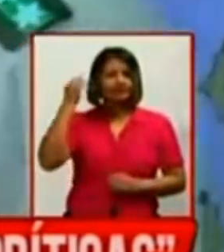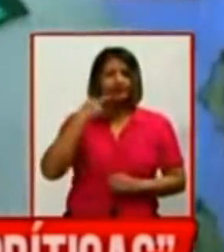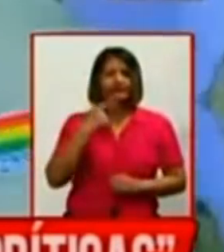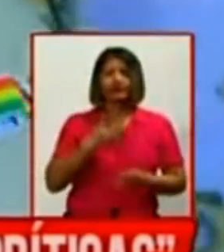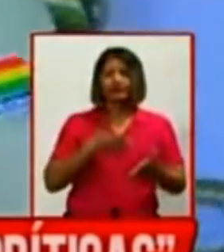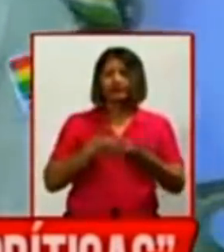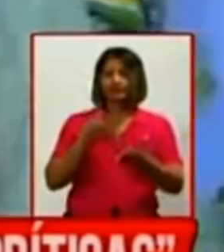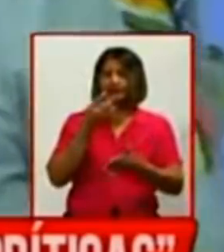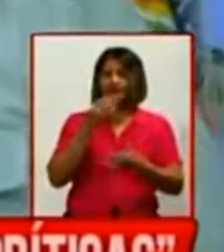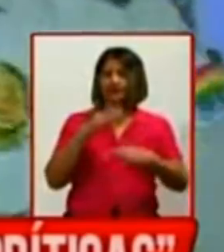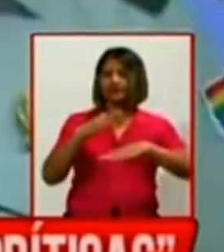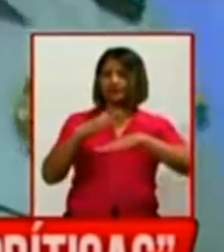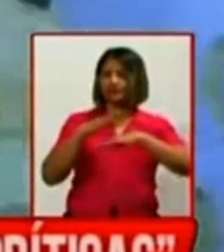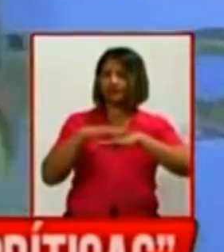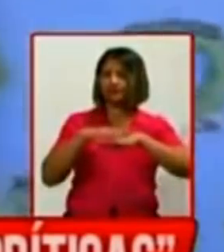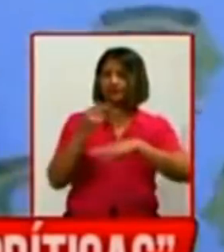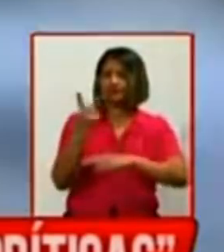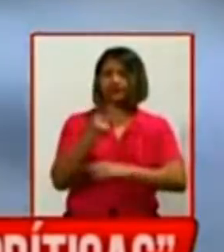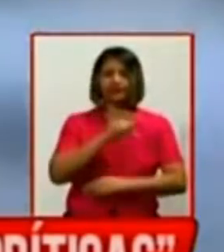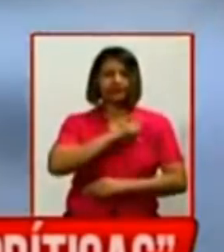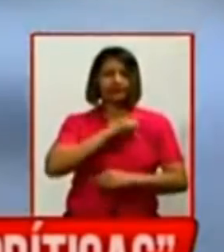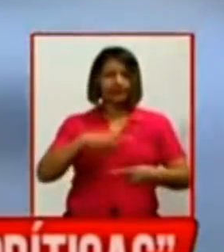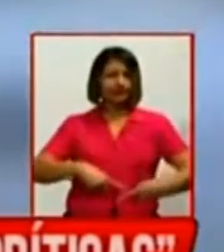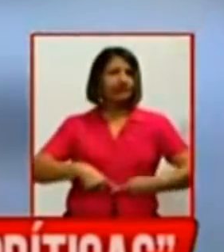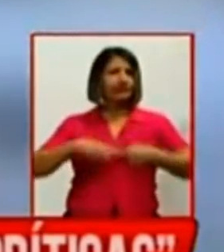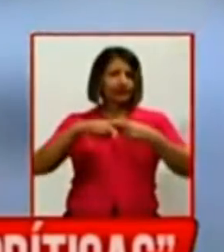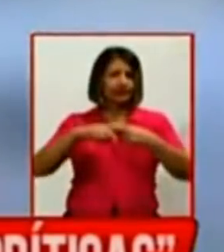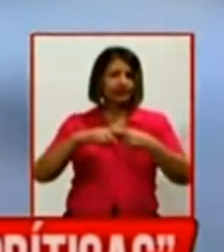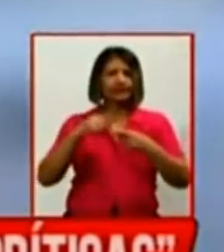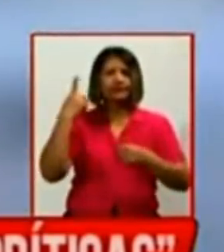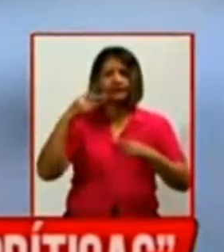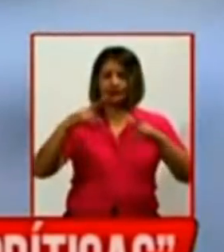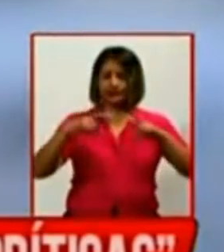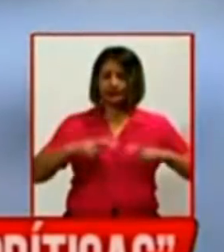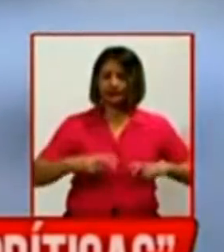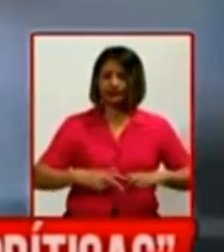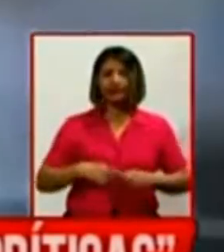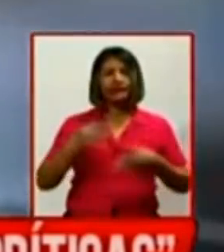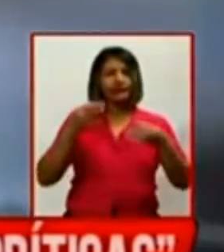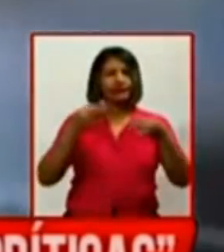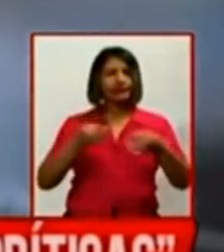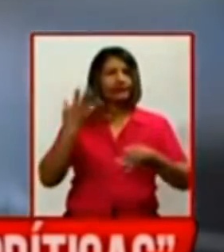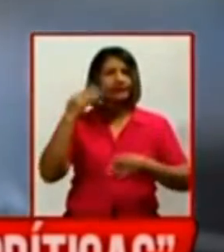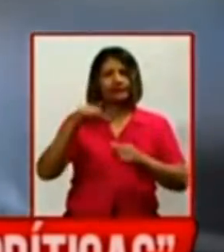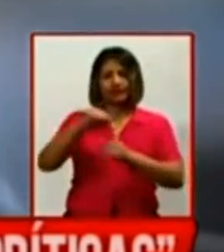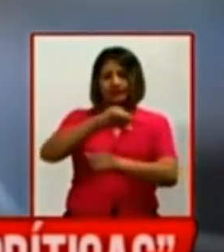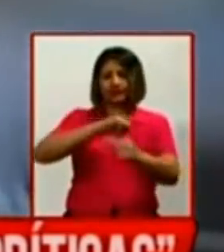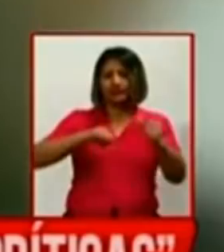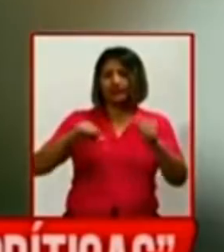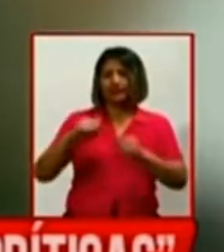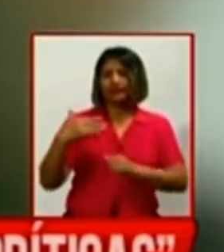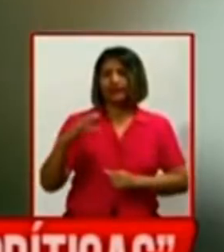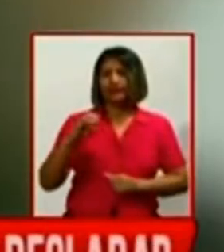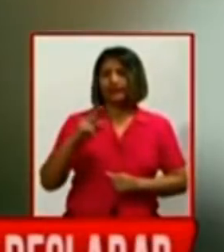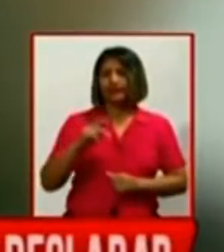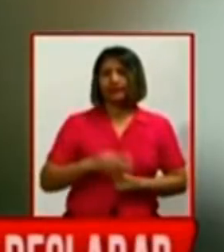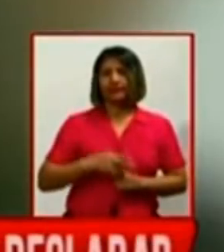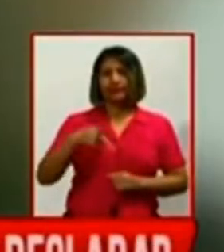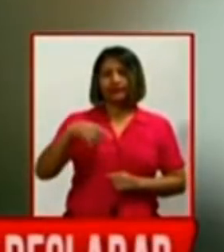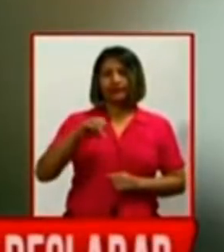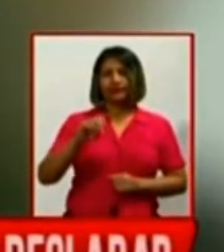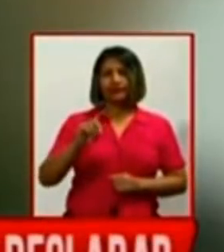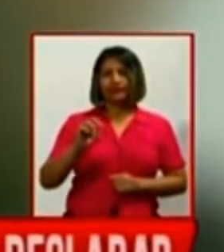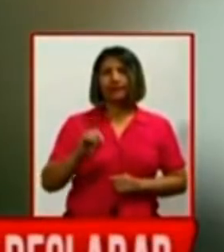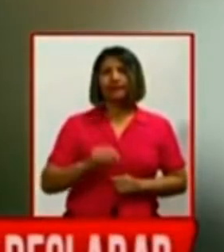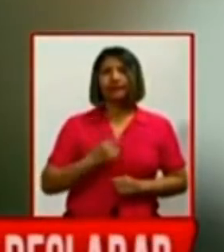antidroga listan citaciones para los dos oficiales suspendidos en el marco de la investigación de oficio sobre su vínculo con el capo del narcotráfico pedro